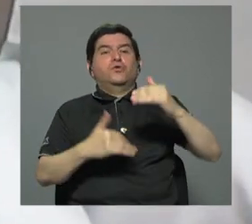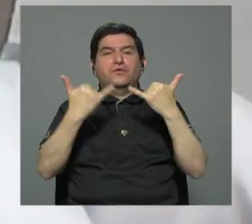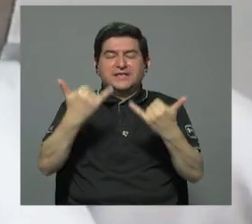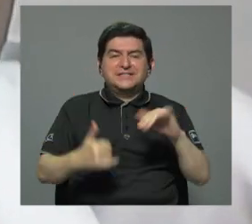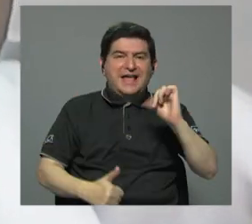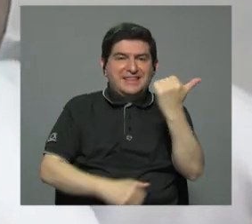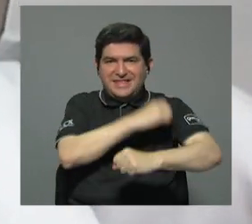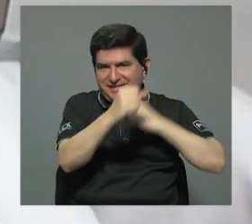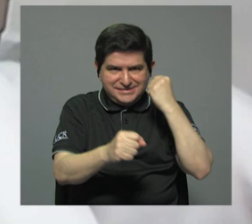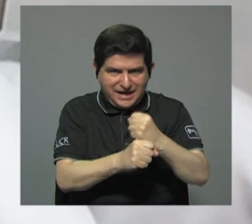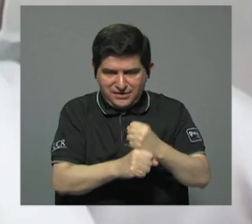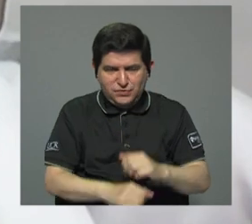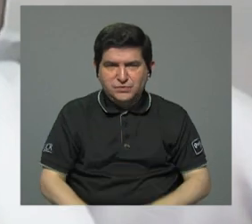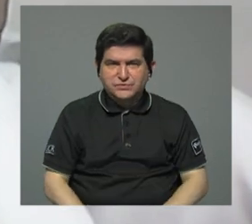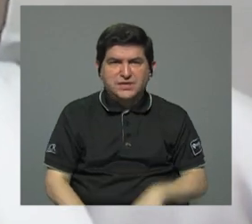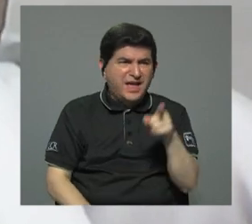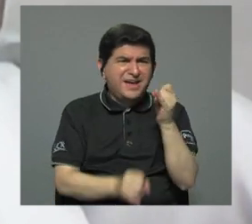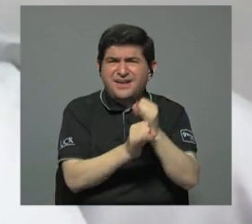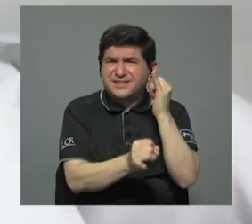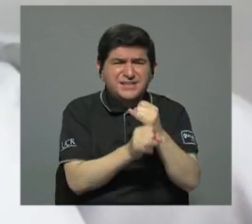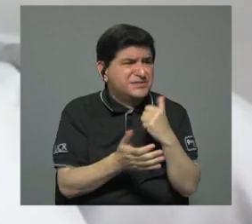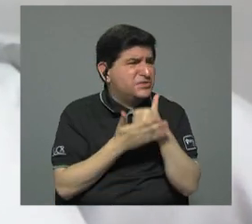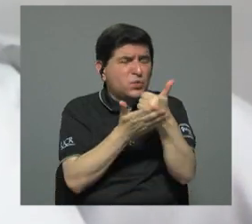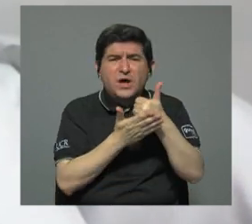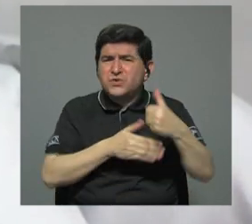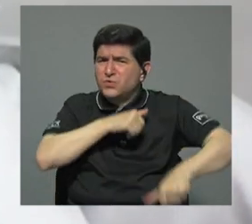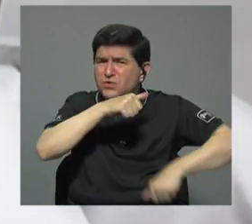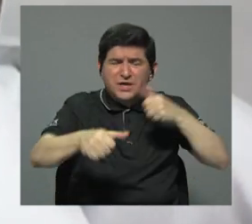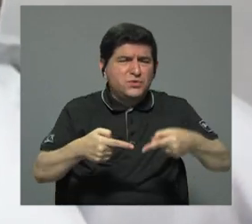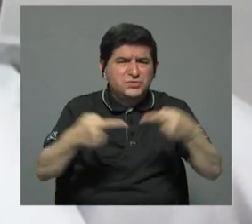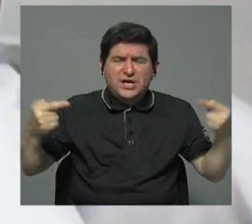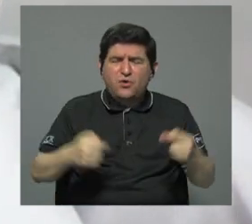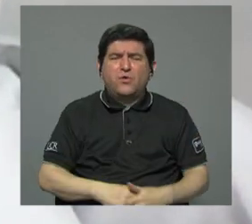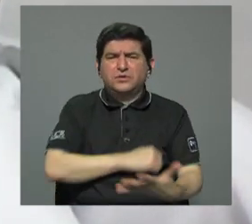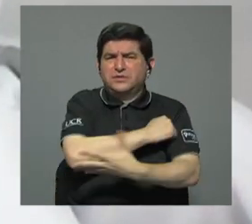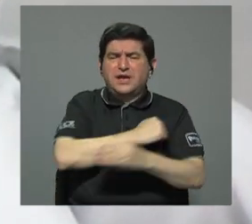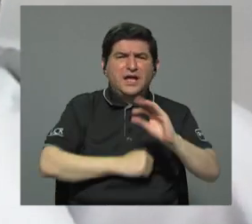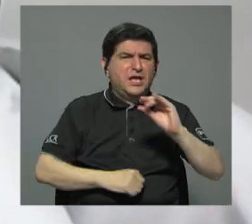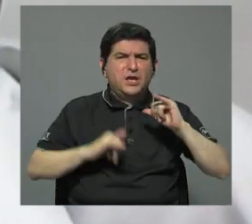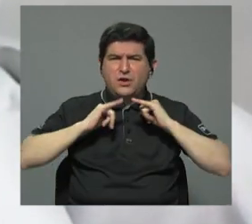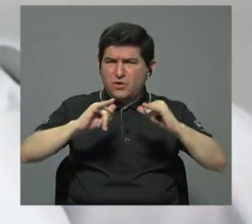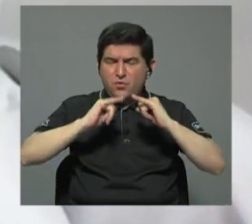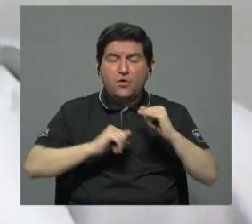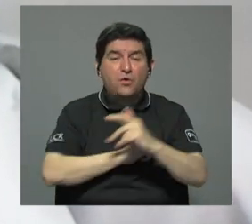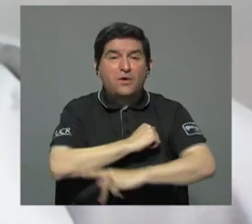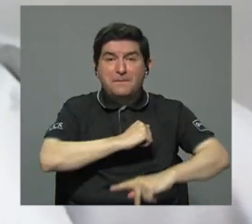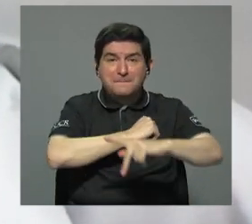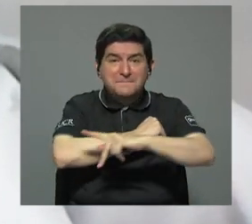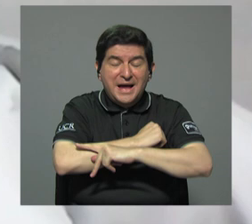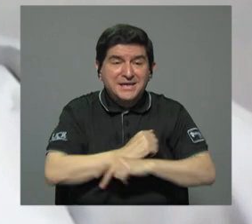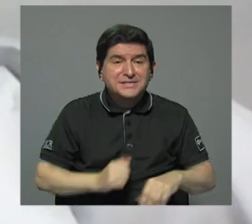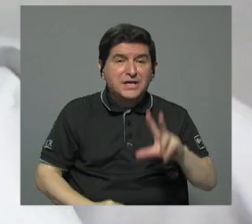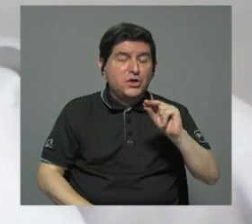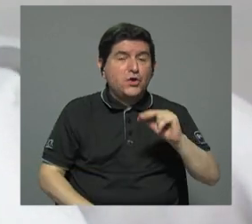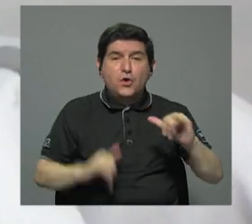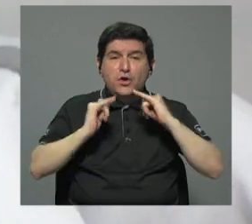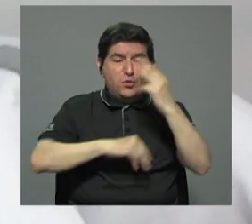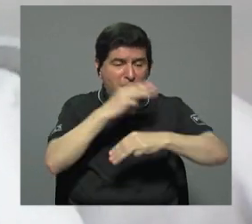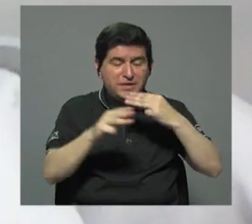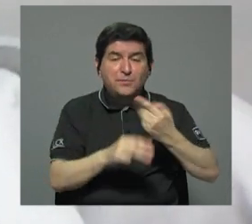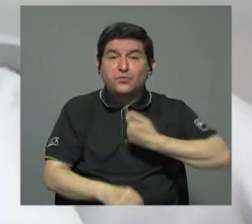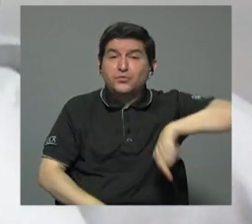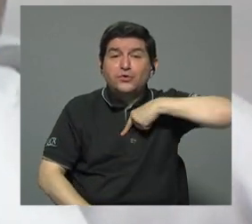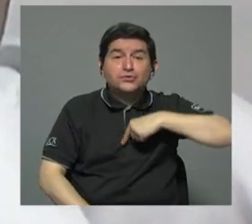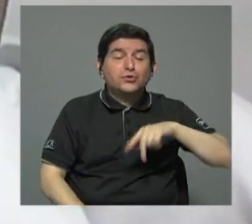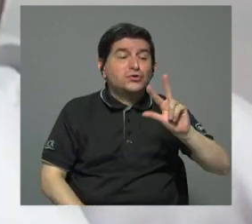década, y esas instituciones no ayudan a combatir la pobreza y la desigualdad. De hecho, somos el tercer país más desigual del mundo, y